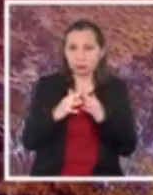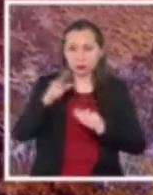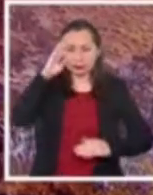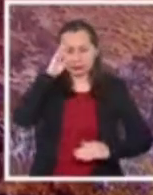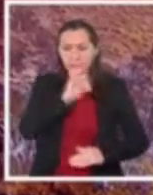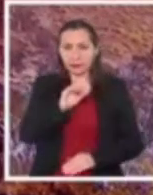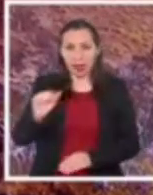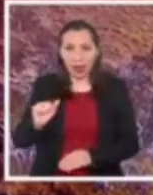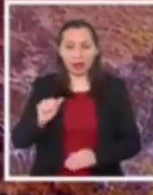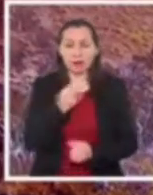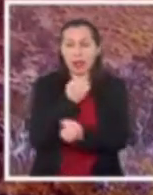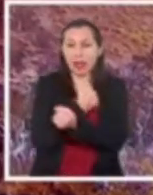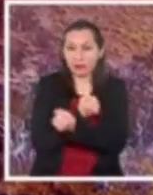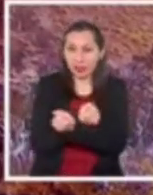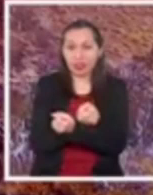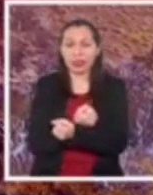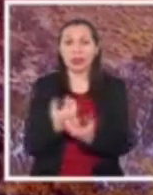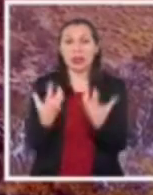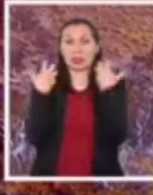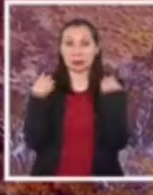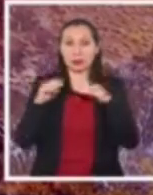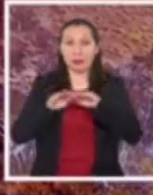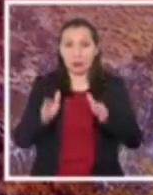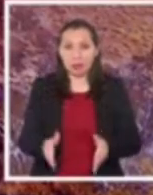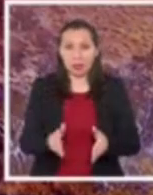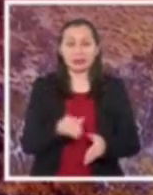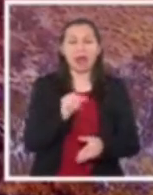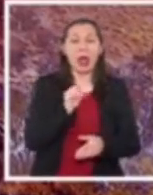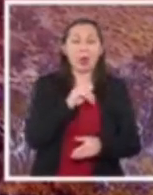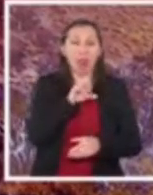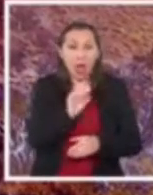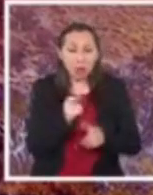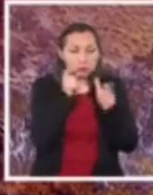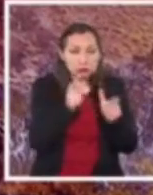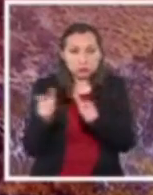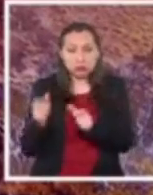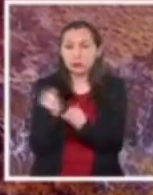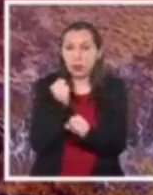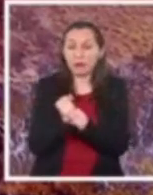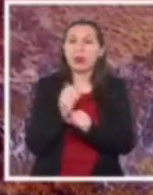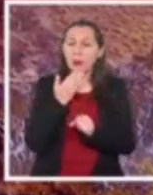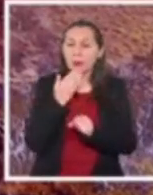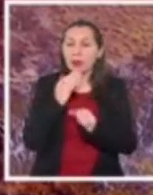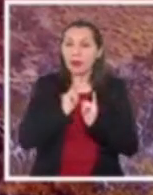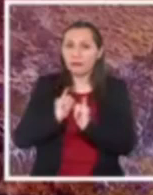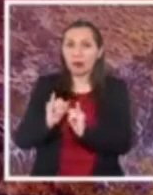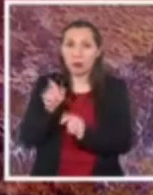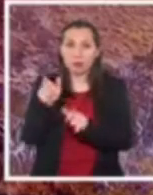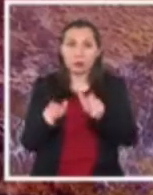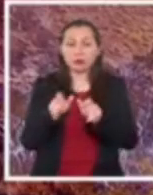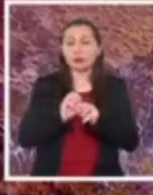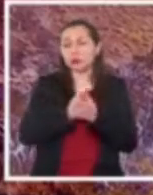a carabineros a los vocales de mesa apoderados y apoderados a quienes trabajaron también para transportar a